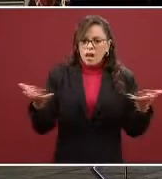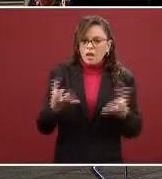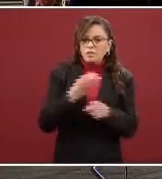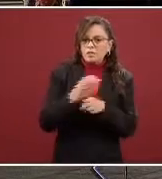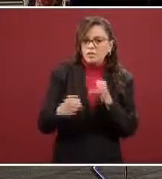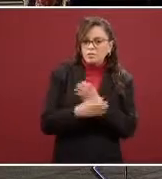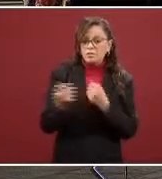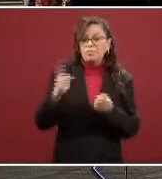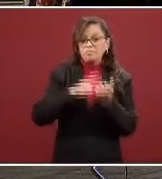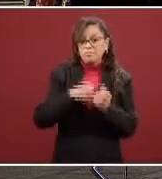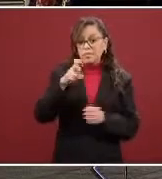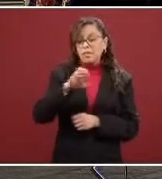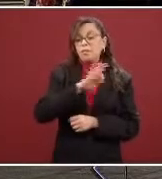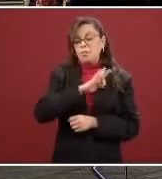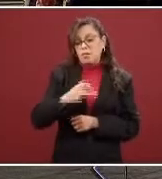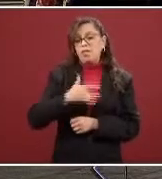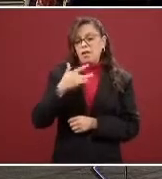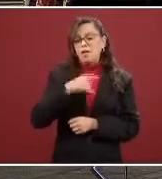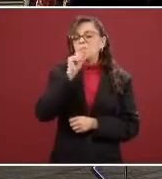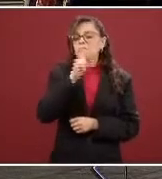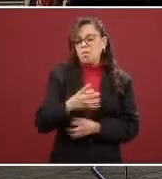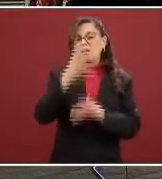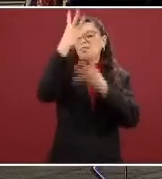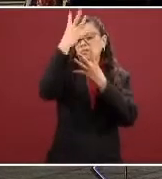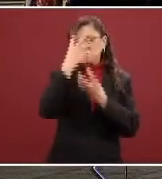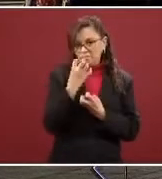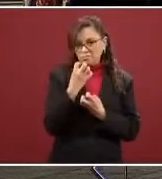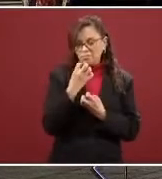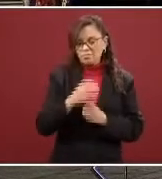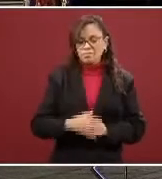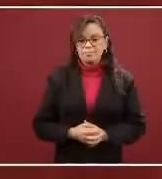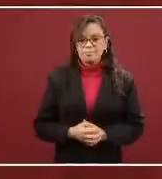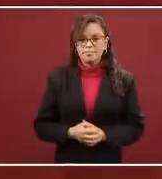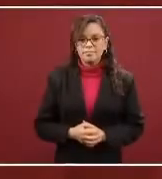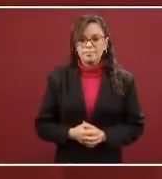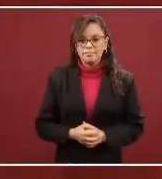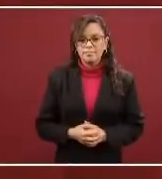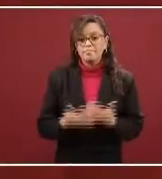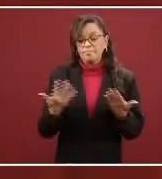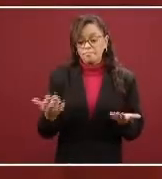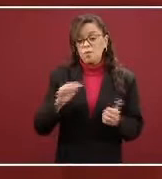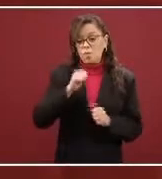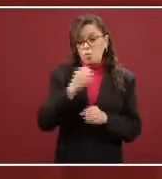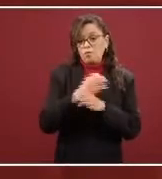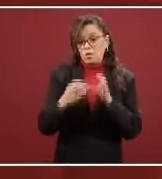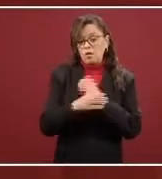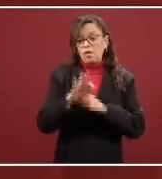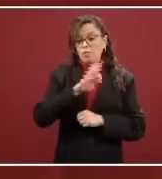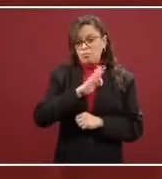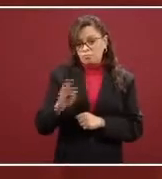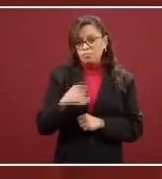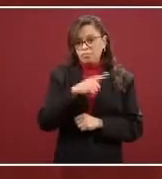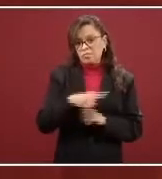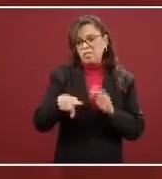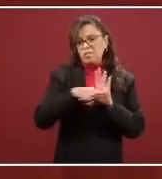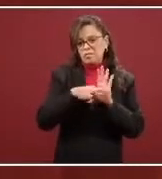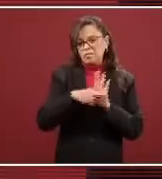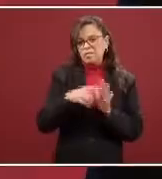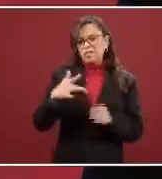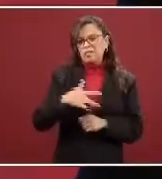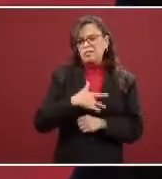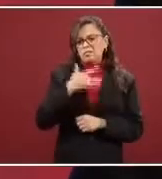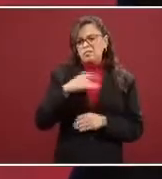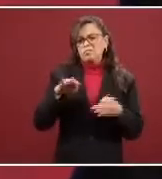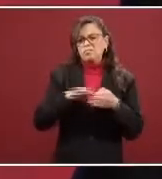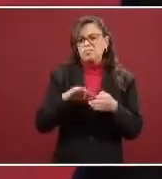tristeza. Y otra cosa que sucedería, o bueno, también es uno de los efectos negativos, es un estado constante de injusticia, es decir,